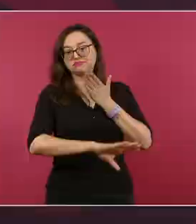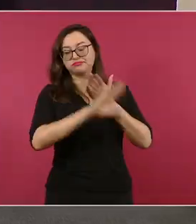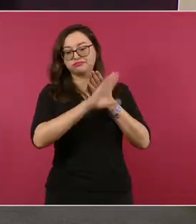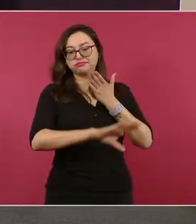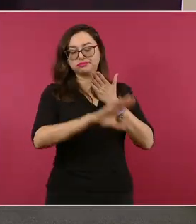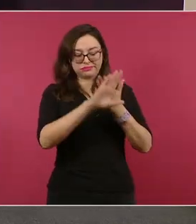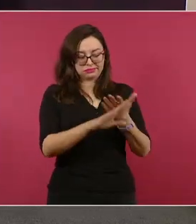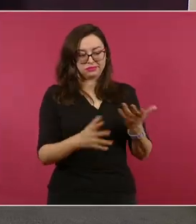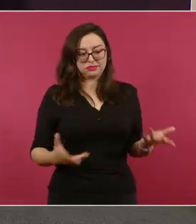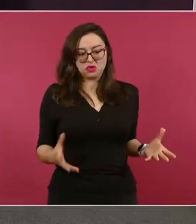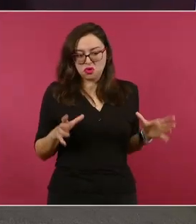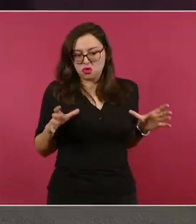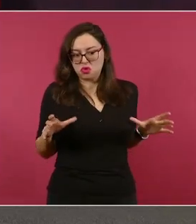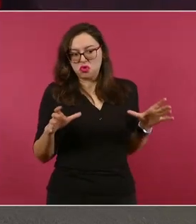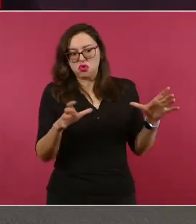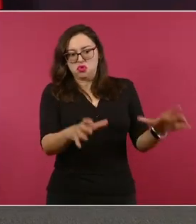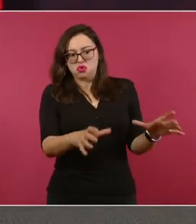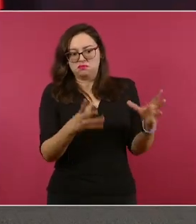que lo rodea,